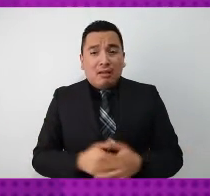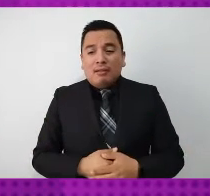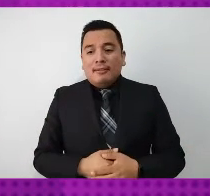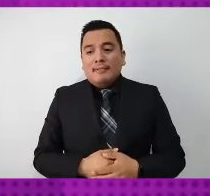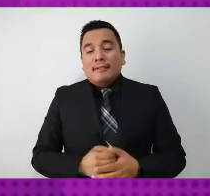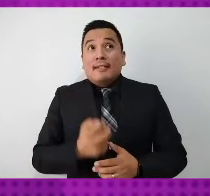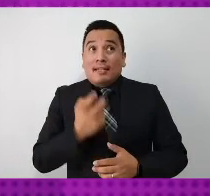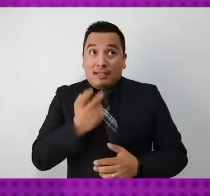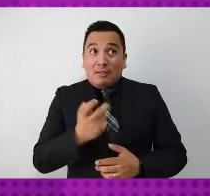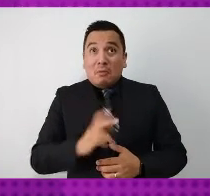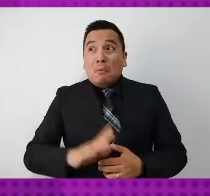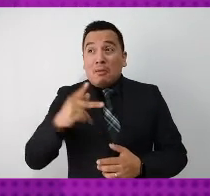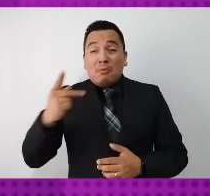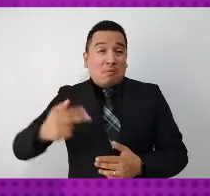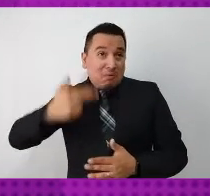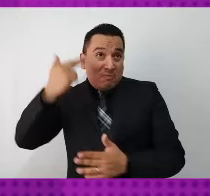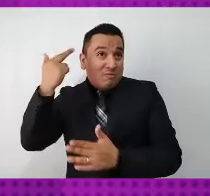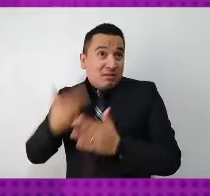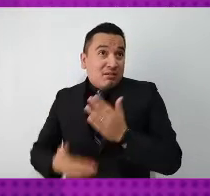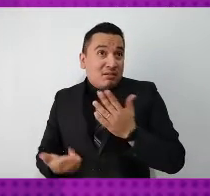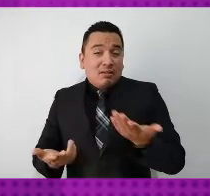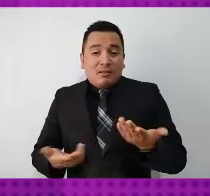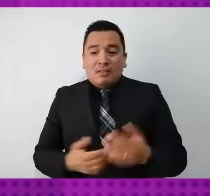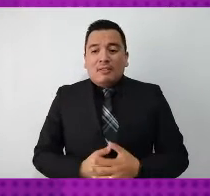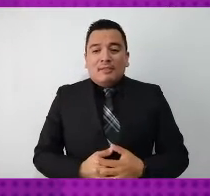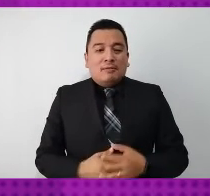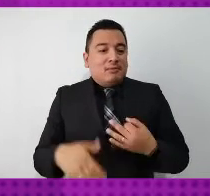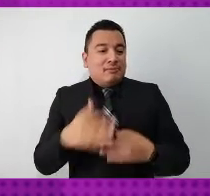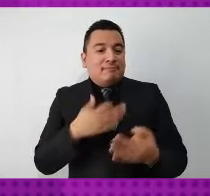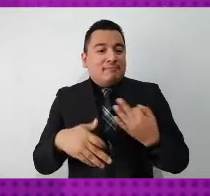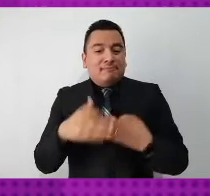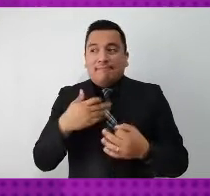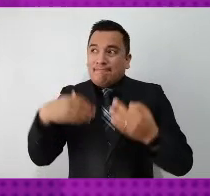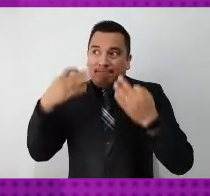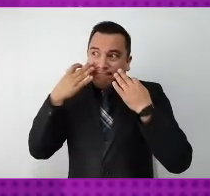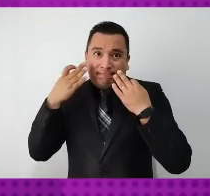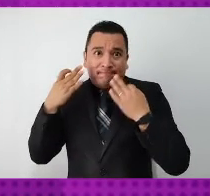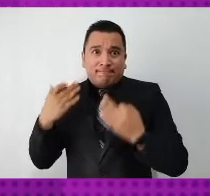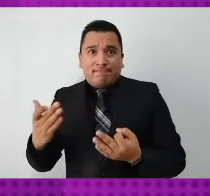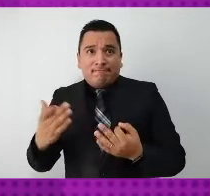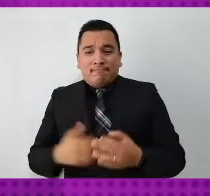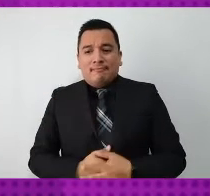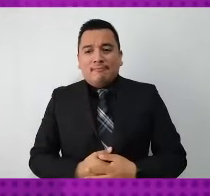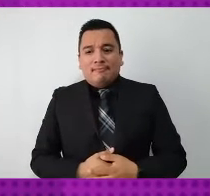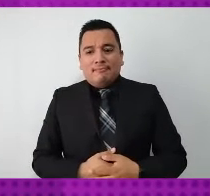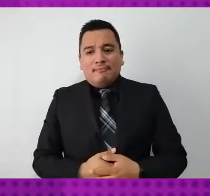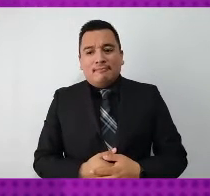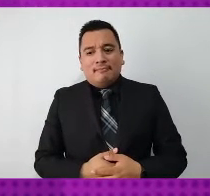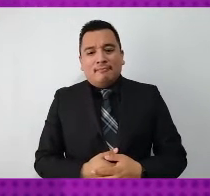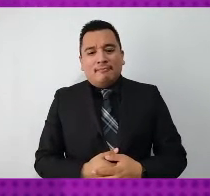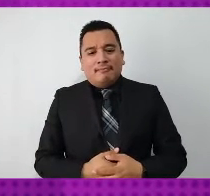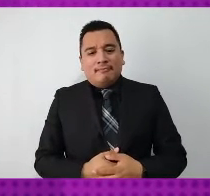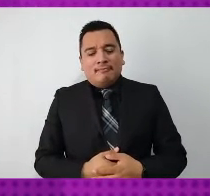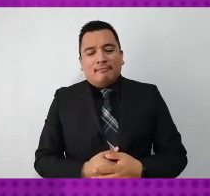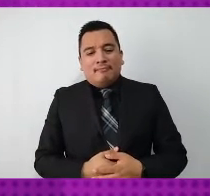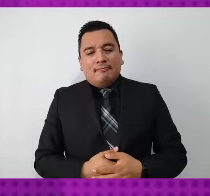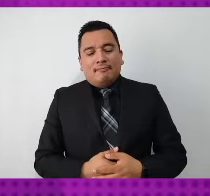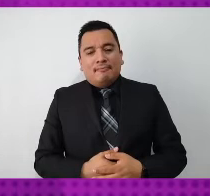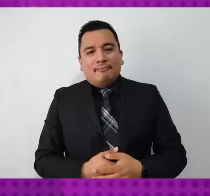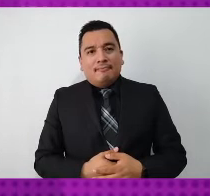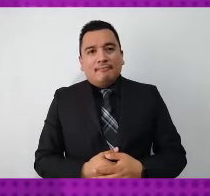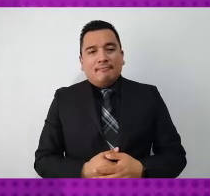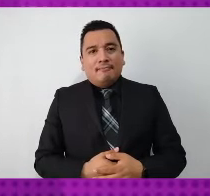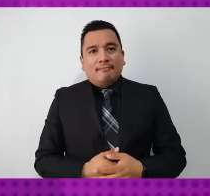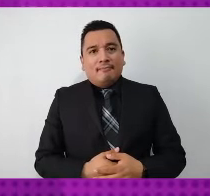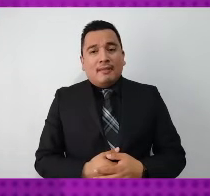muy manifiesta en todos los grupos sociales que están en condición de vulnerabilidad a nivel